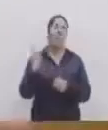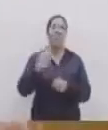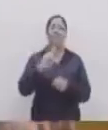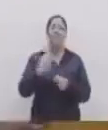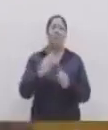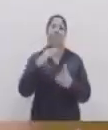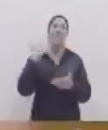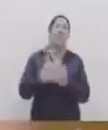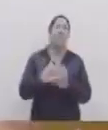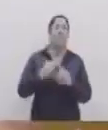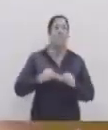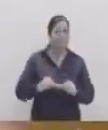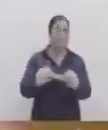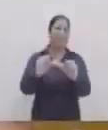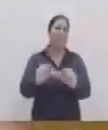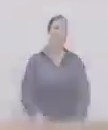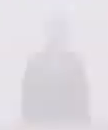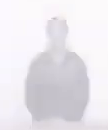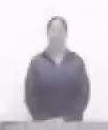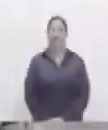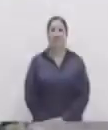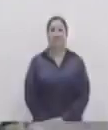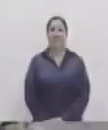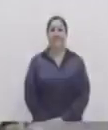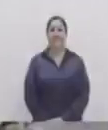María, Guatemala no se detiene.